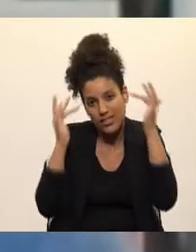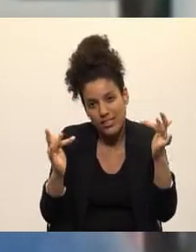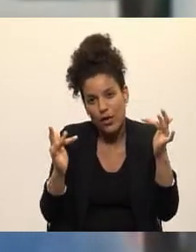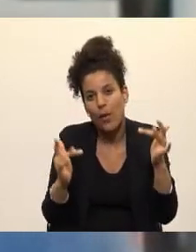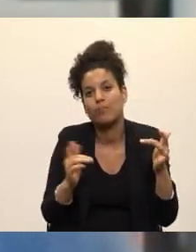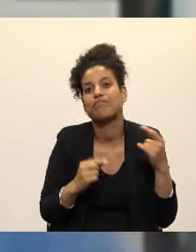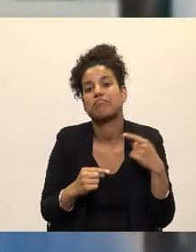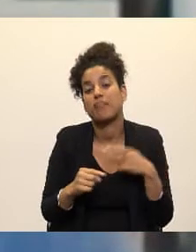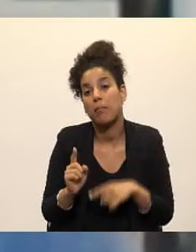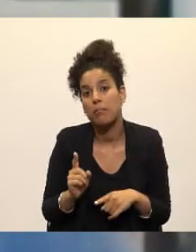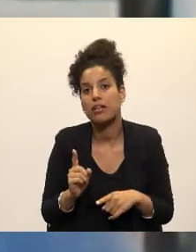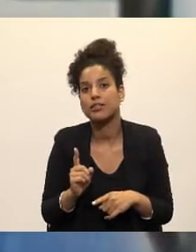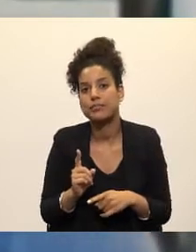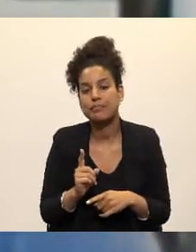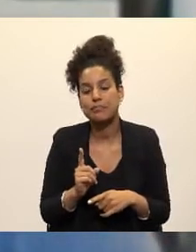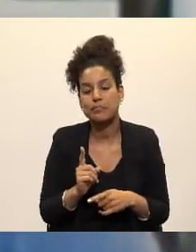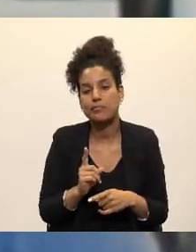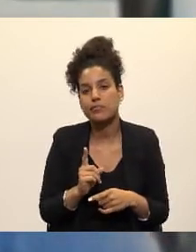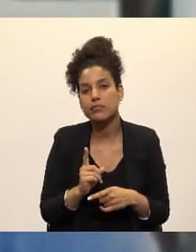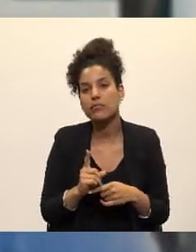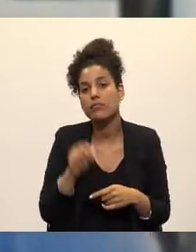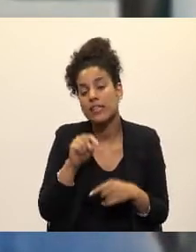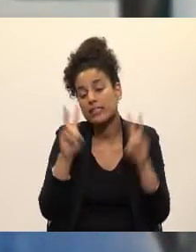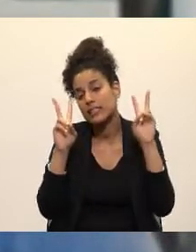alguna manera habla